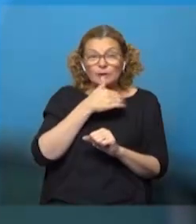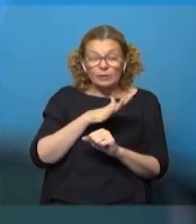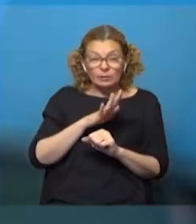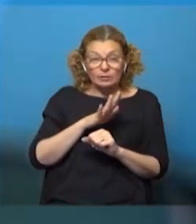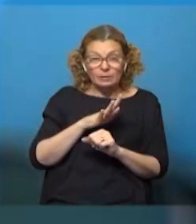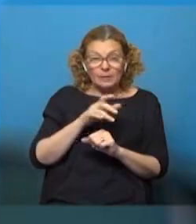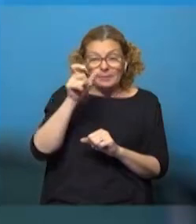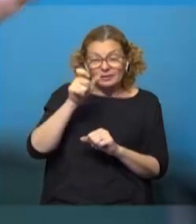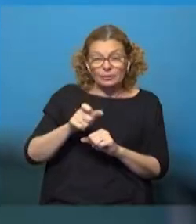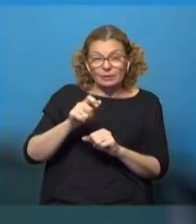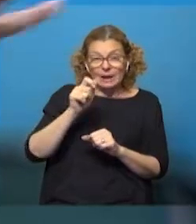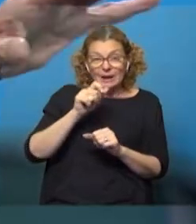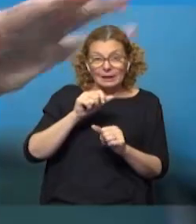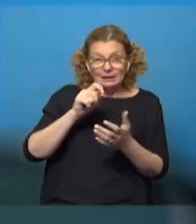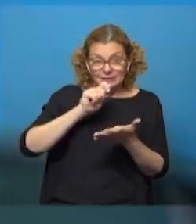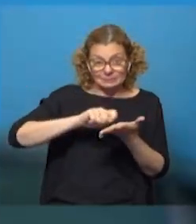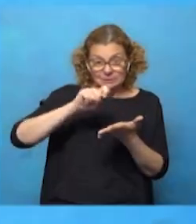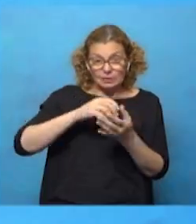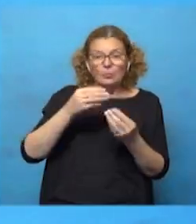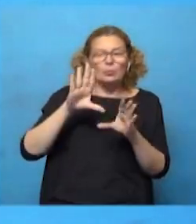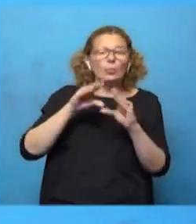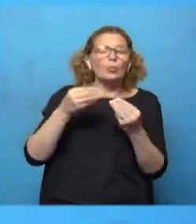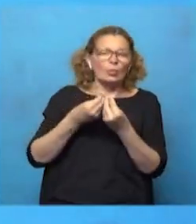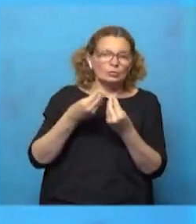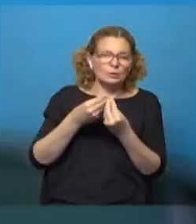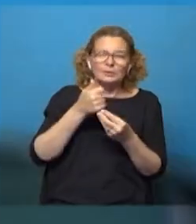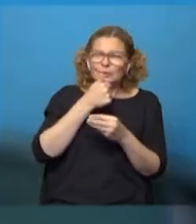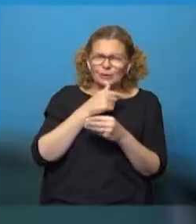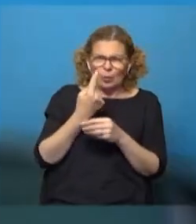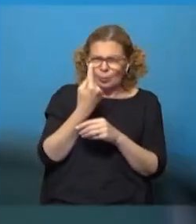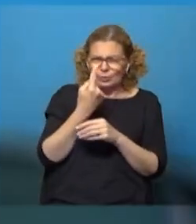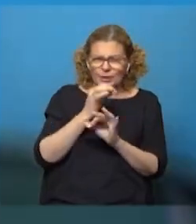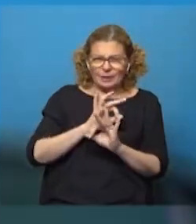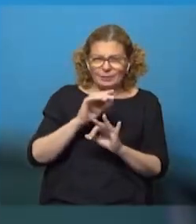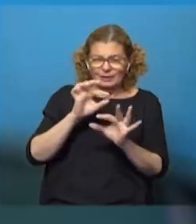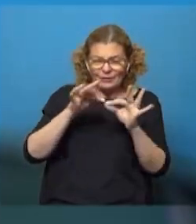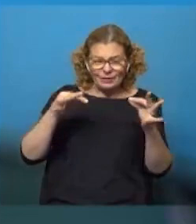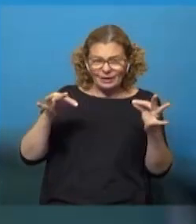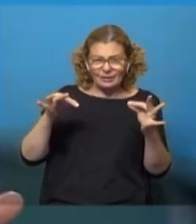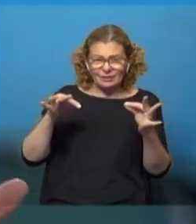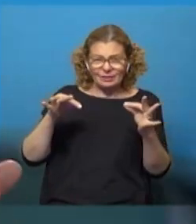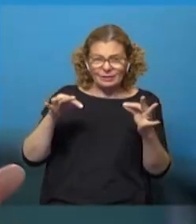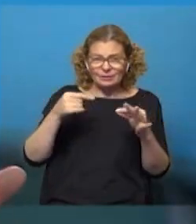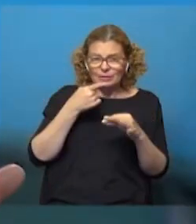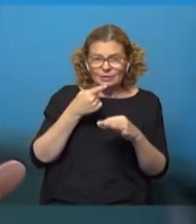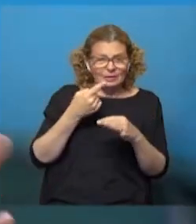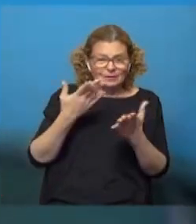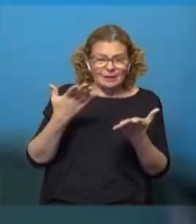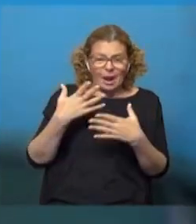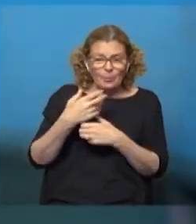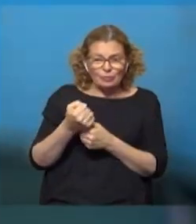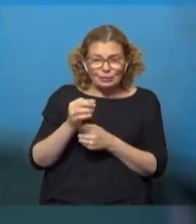gente que hace que escribe testimonios todo lo que quiera pero historiadores no vas a encontrar ninguno porque esa frase no tiene esa afirmación no tiene sustento